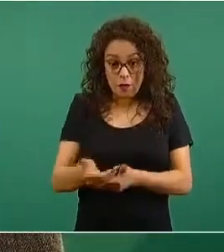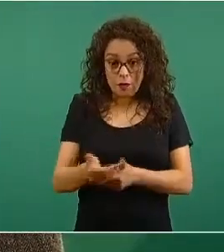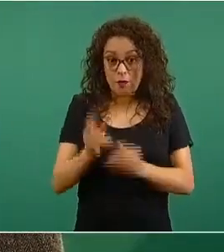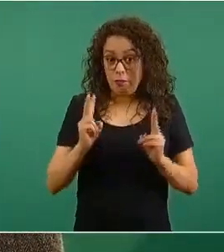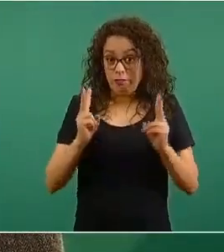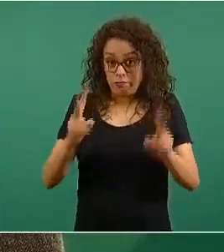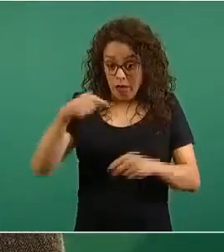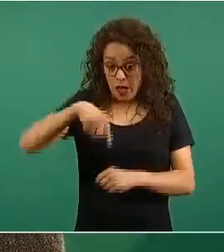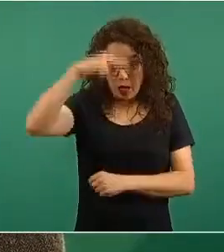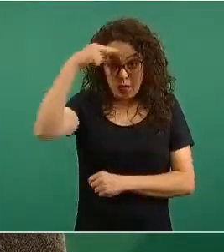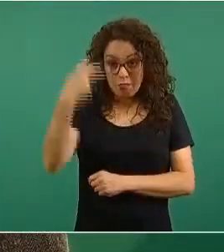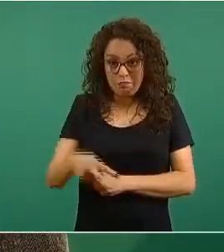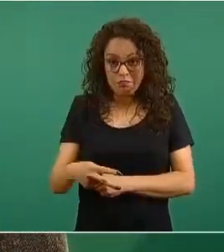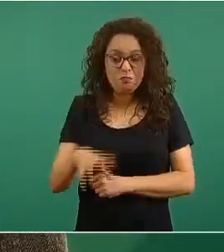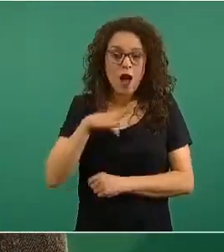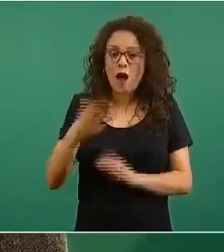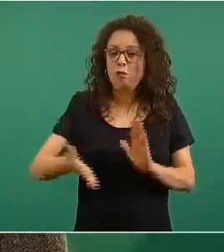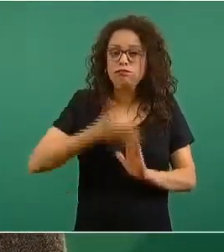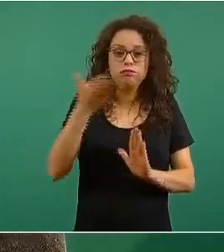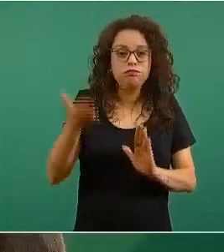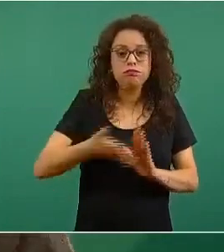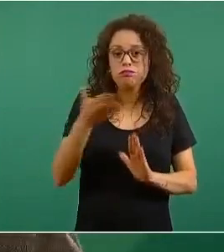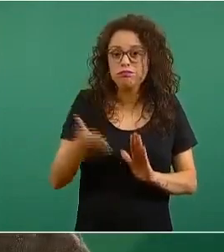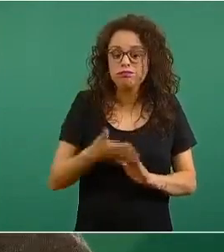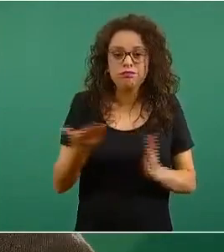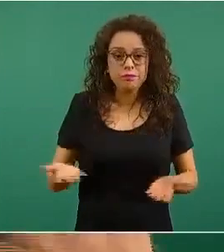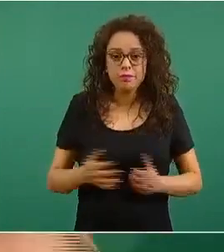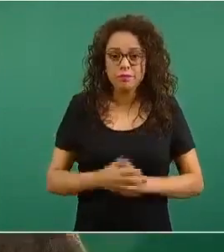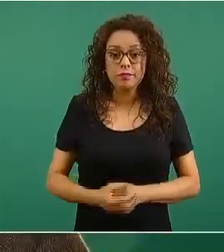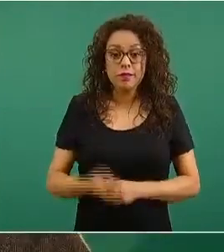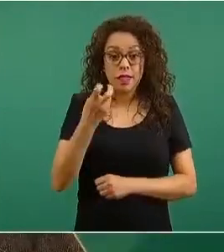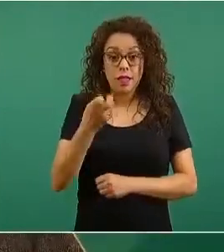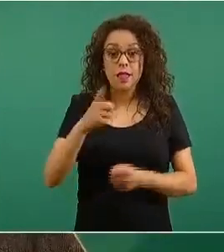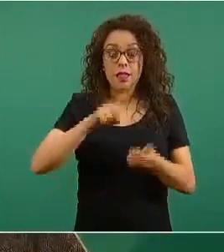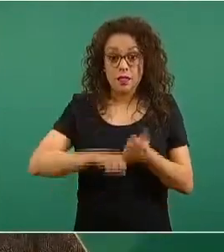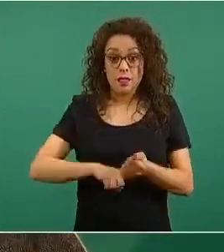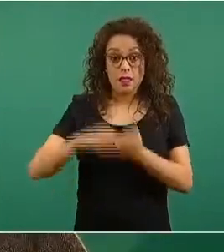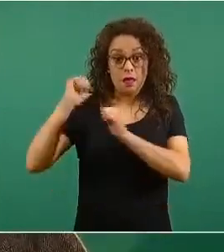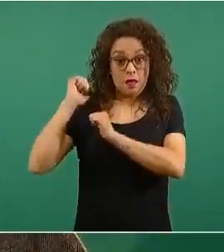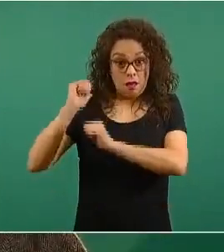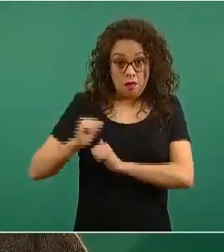escasos y no son un bien público a cargo del gobierno.